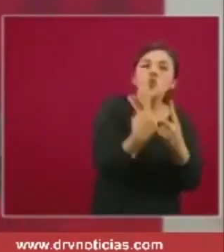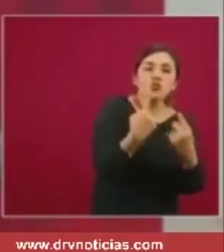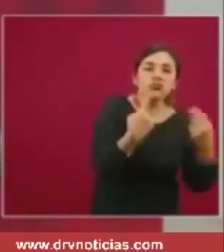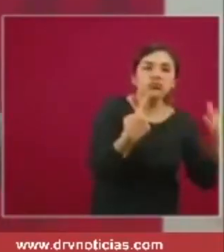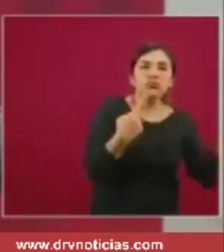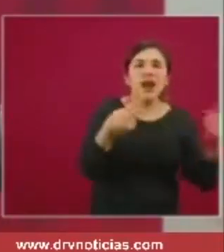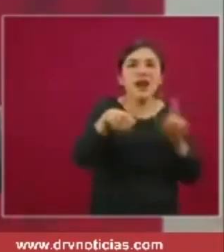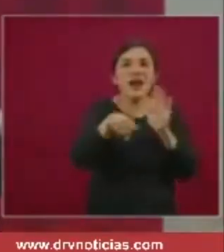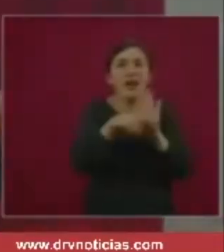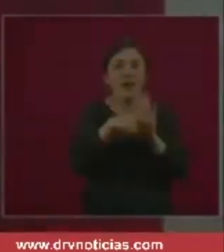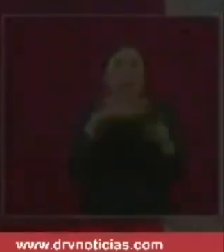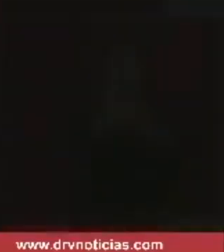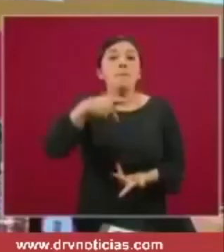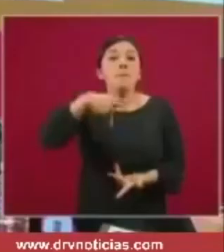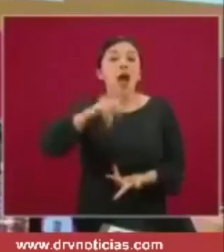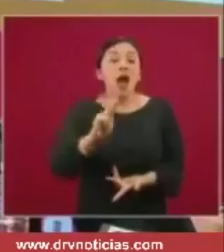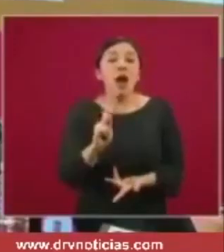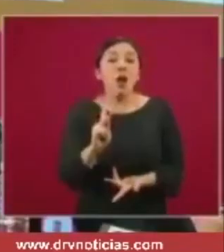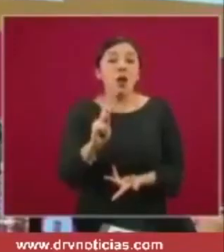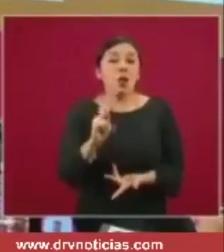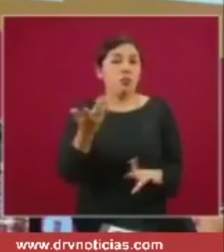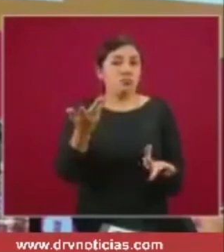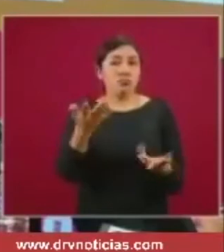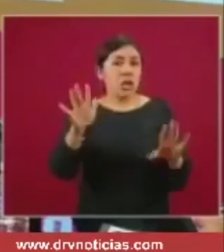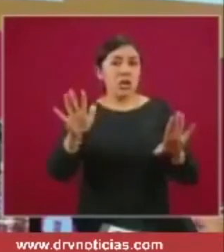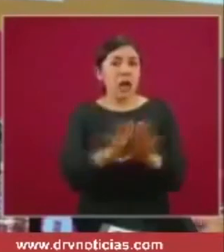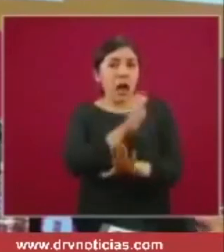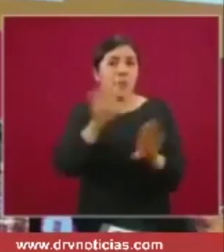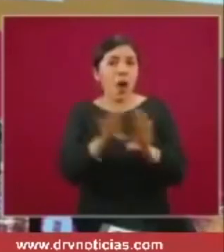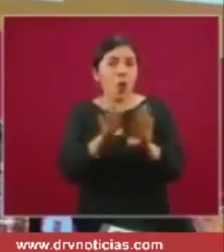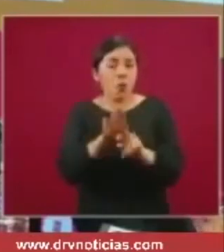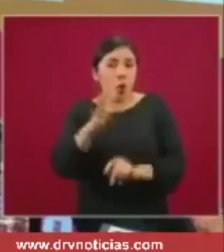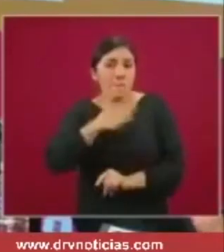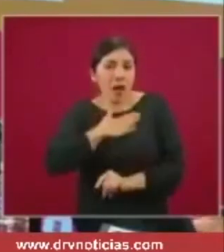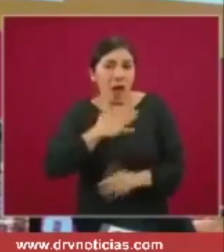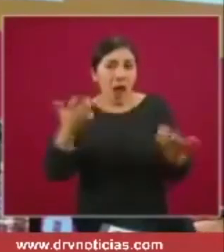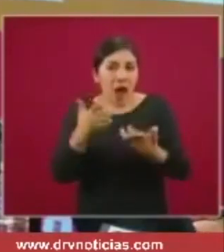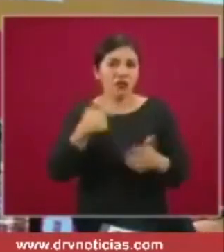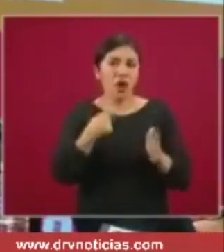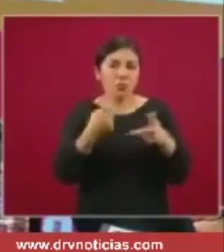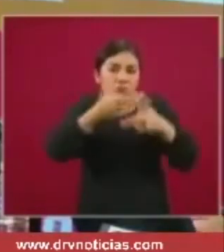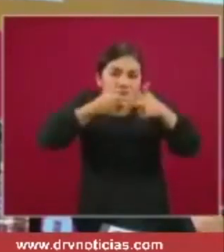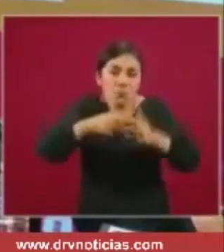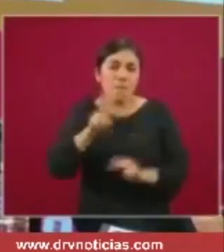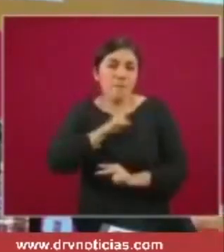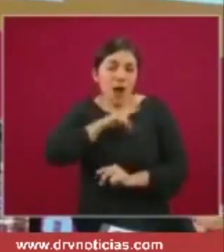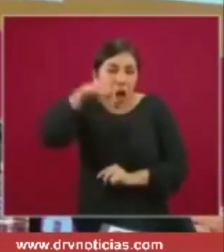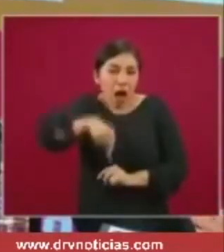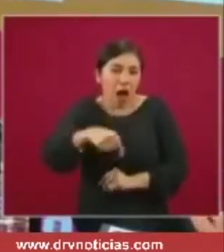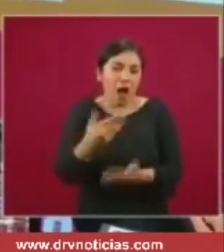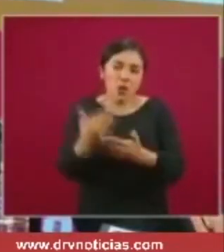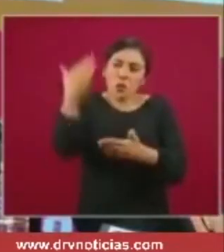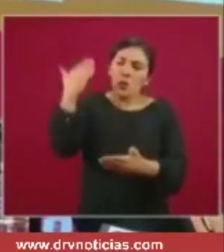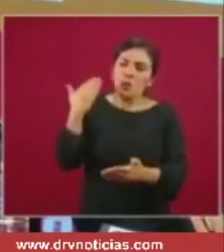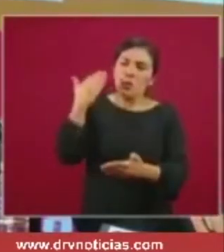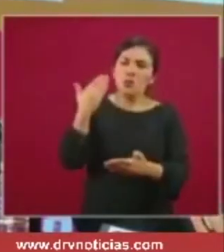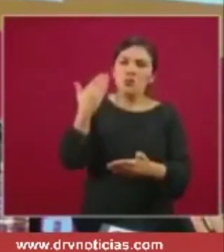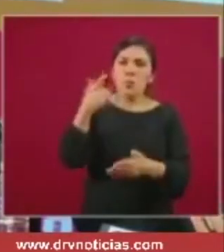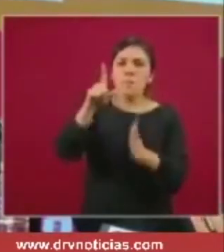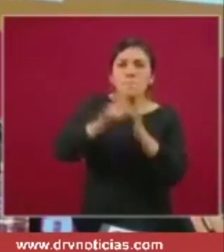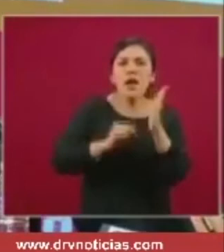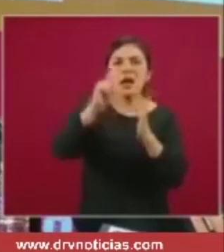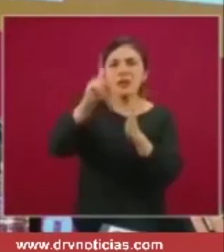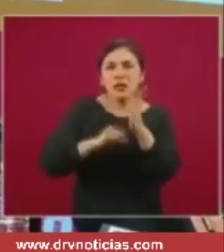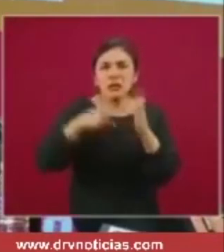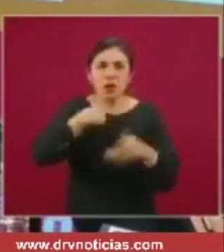señores, el tema es que no sabemos realmente cuándo va a bajar la curva, y la única forma es